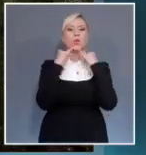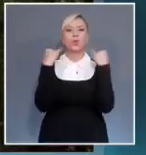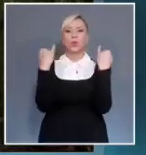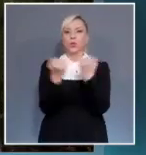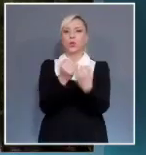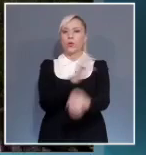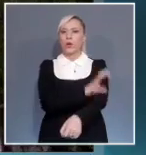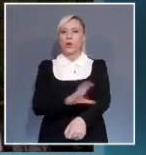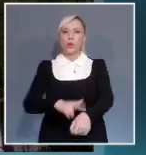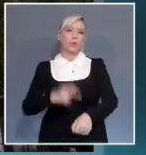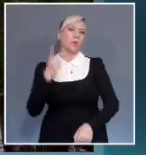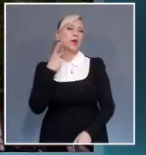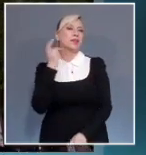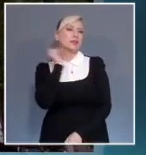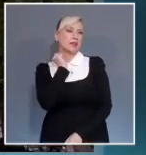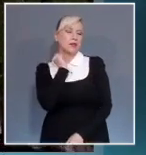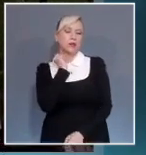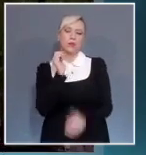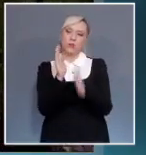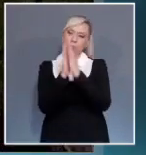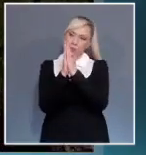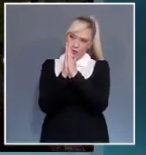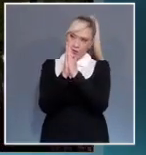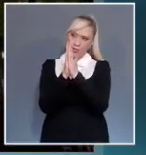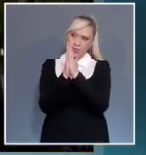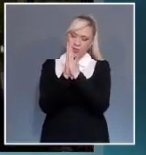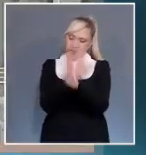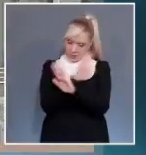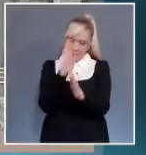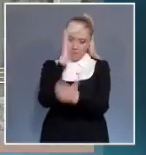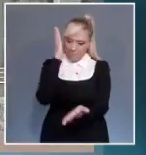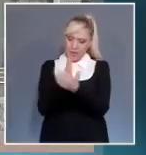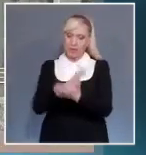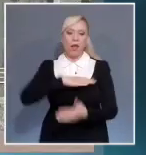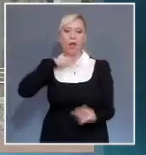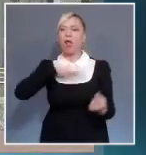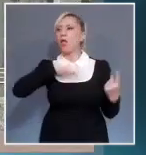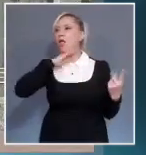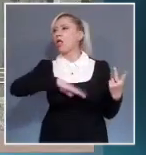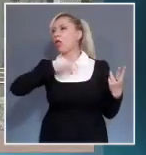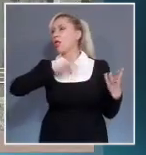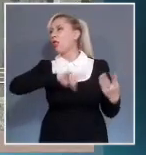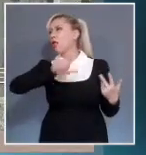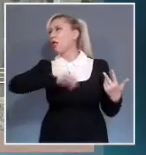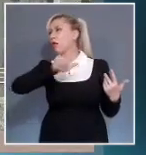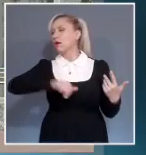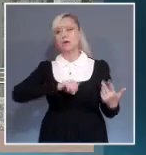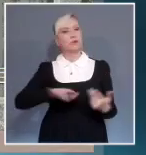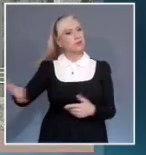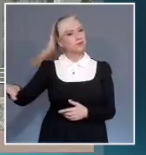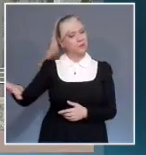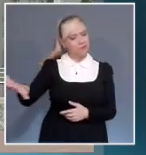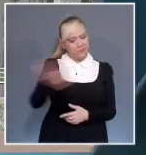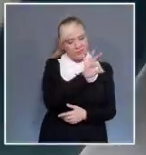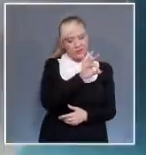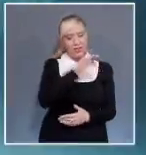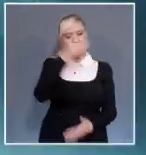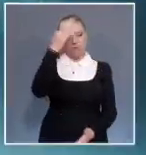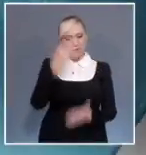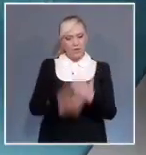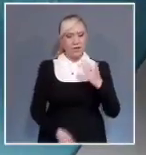Senado ponga fin a la omisión y designe a la persona que sustituirá en el cargo de comisionado del INAI a Francisco